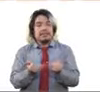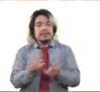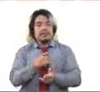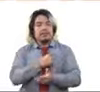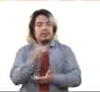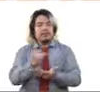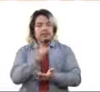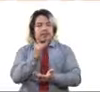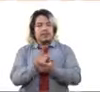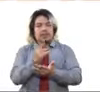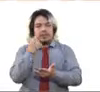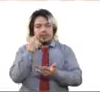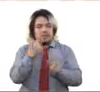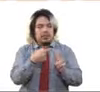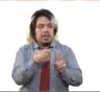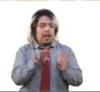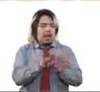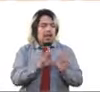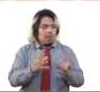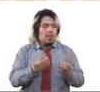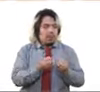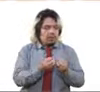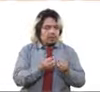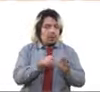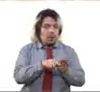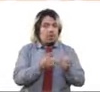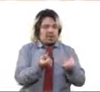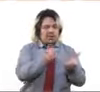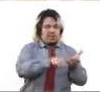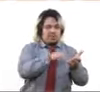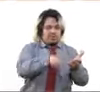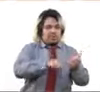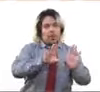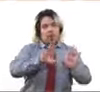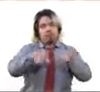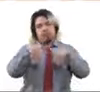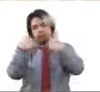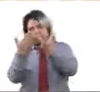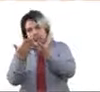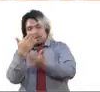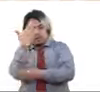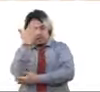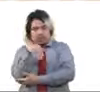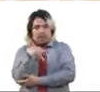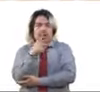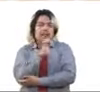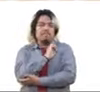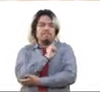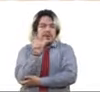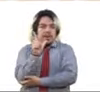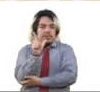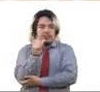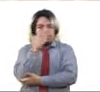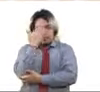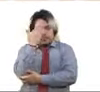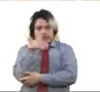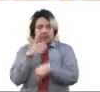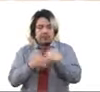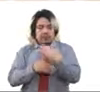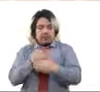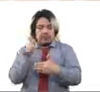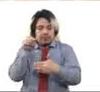por pares académicos, tanto internos como externos, de reconocido prestigio, para que este proceso